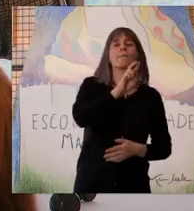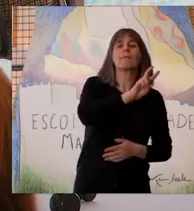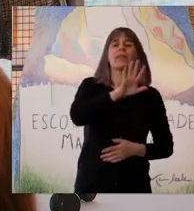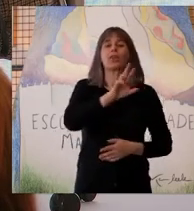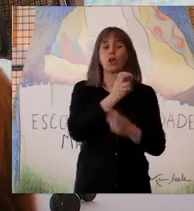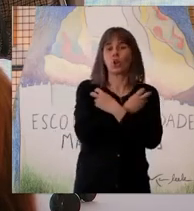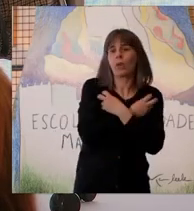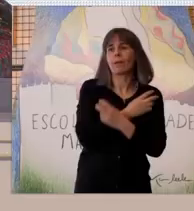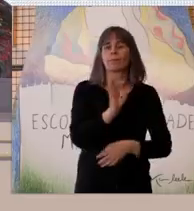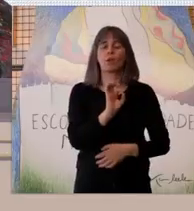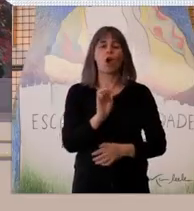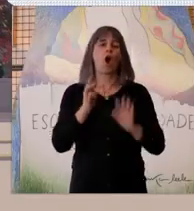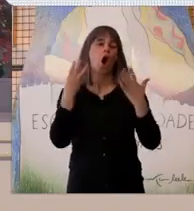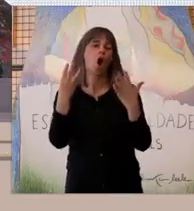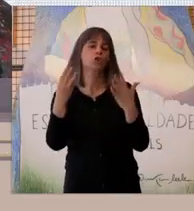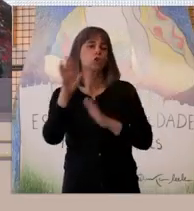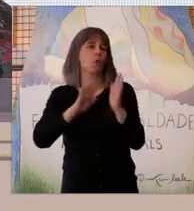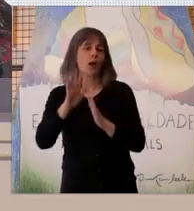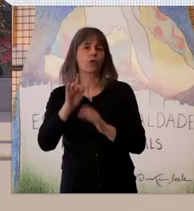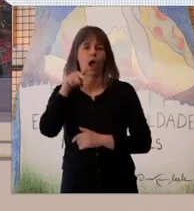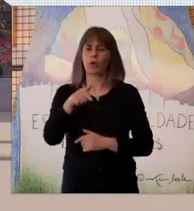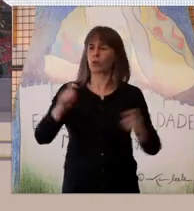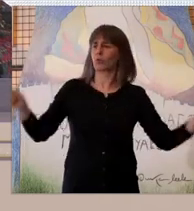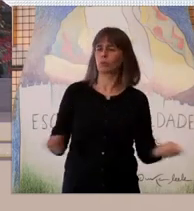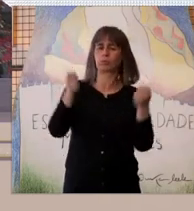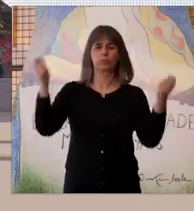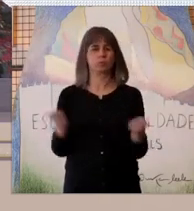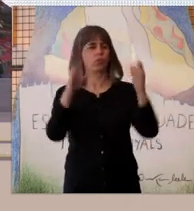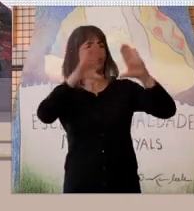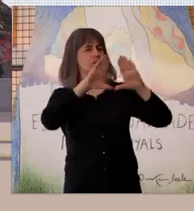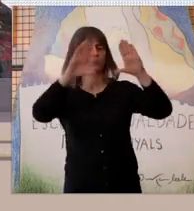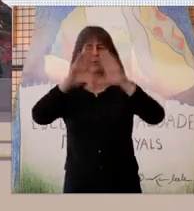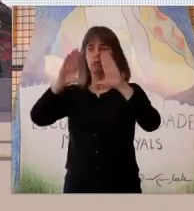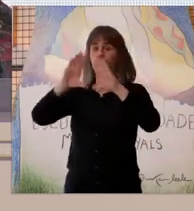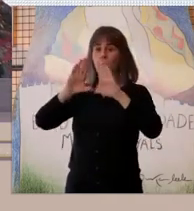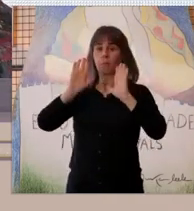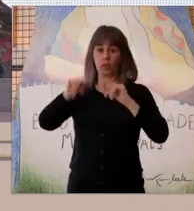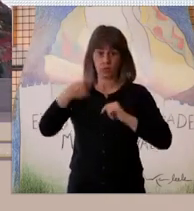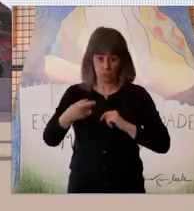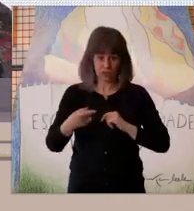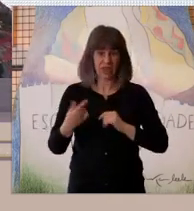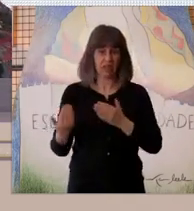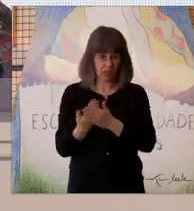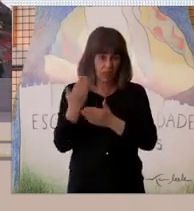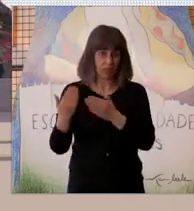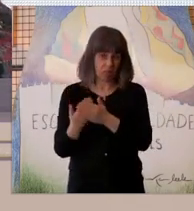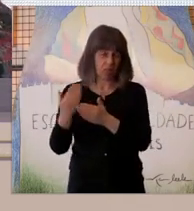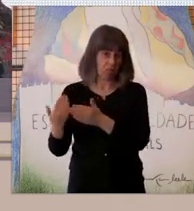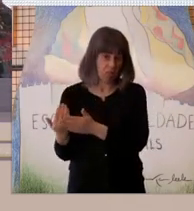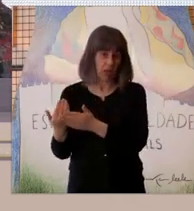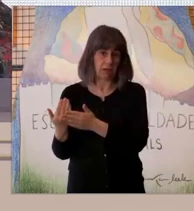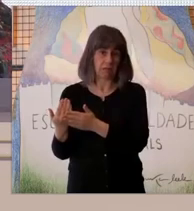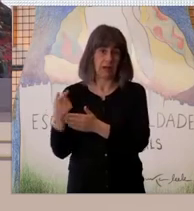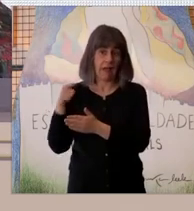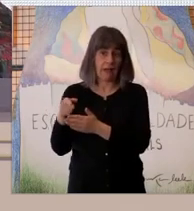hablan de feminismos las cabeceras todo todo cambia pero en su día a día ni tienen una